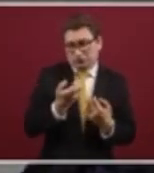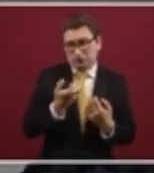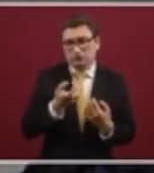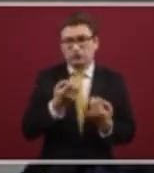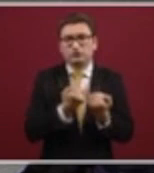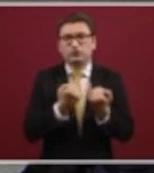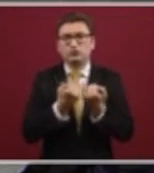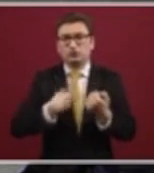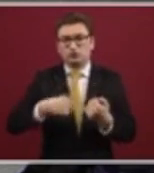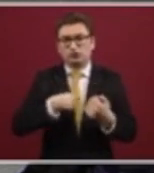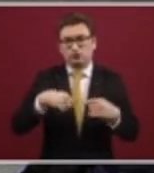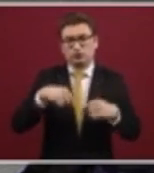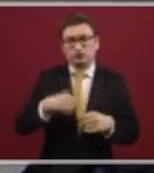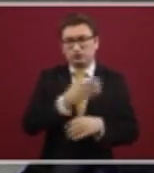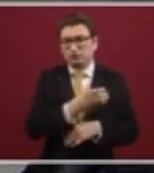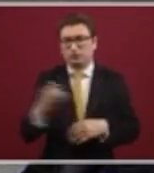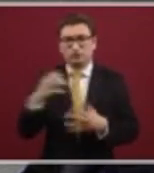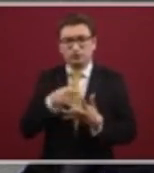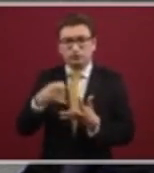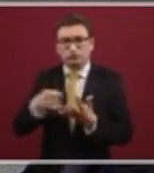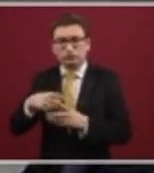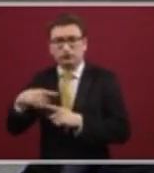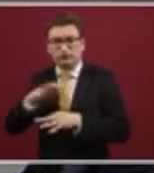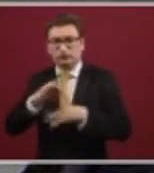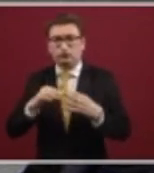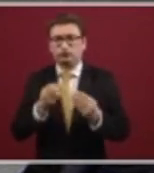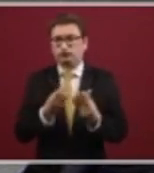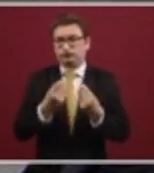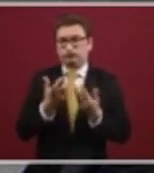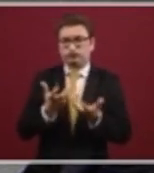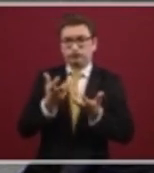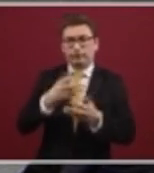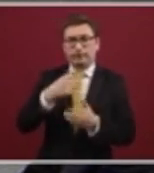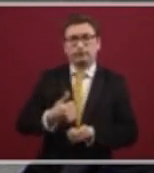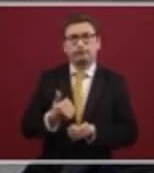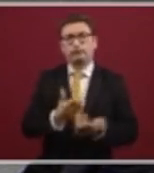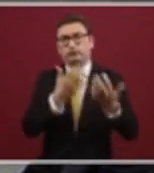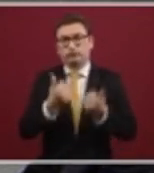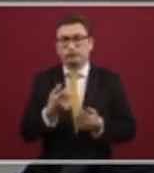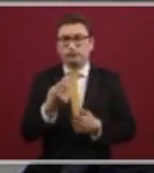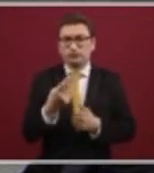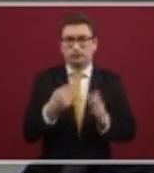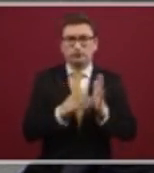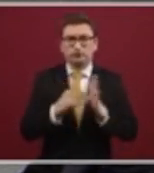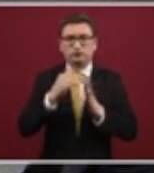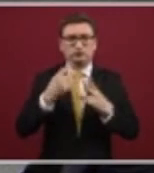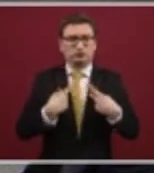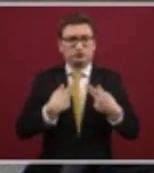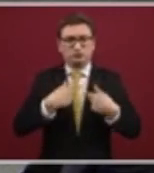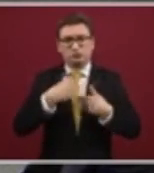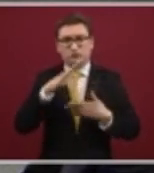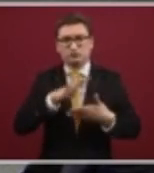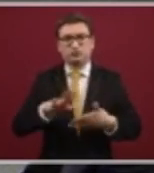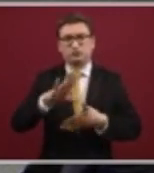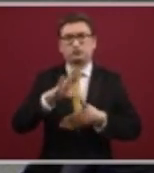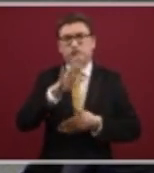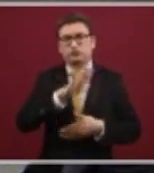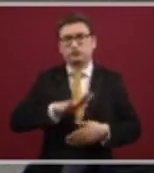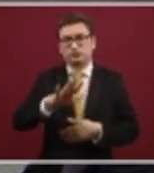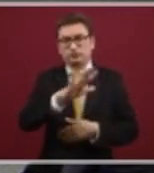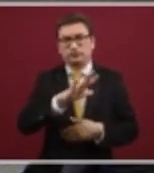nuestras producciones agropecuarias y con una gran demanda, amén de los 25 millones de hispanoparlantes en el resto del